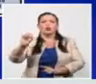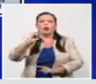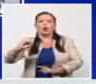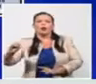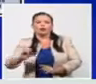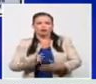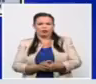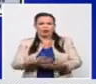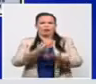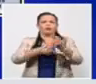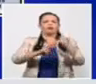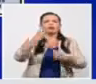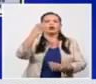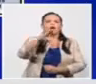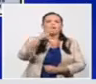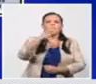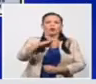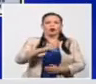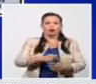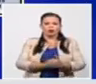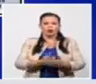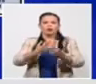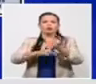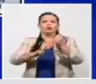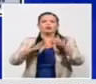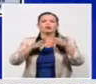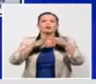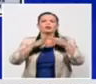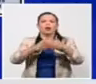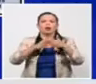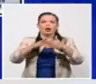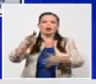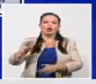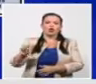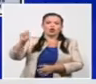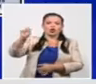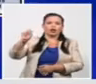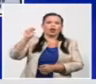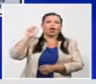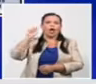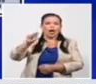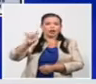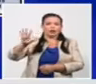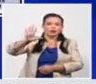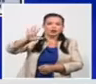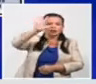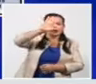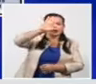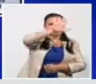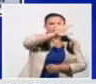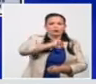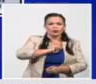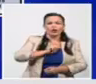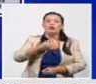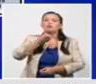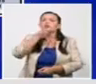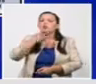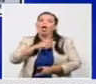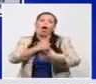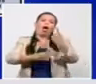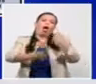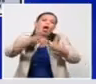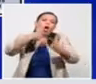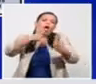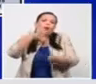el norte de Granma, son los territorios que tienen una situación más favorable, lo cual también está